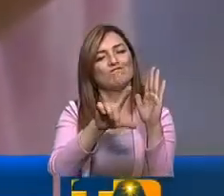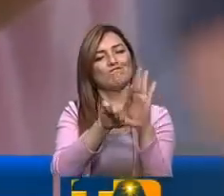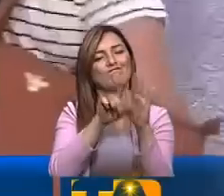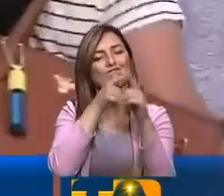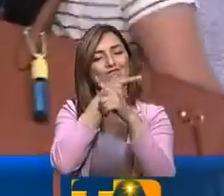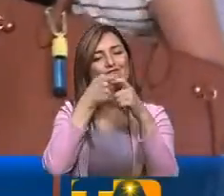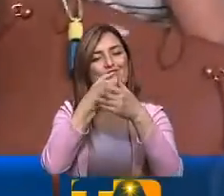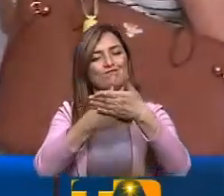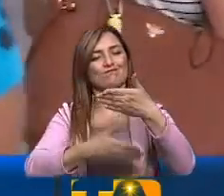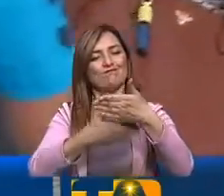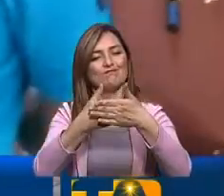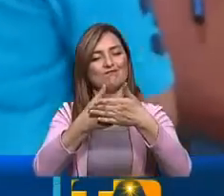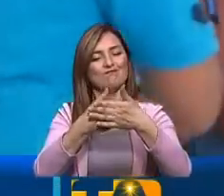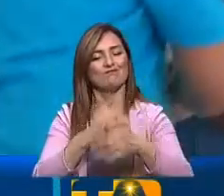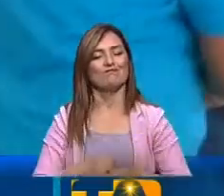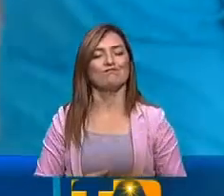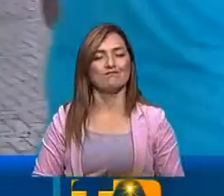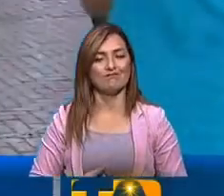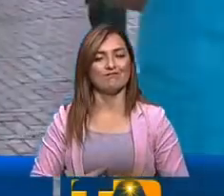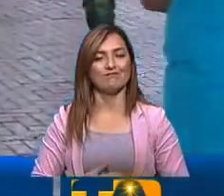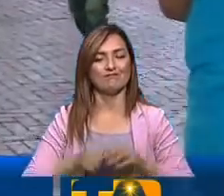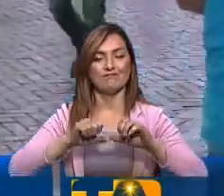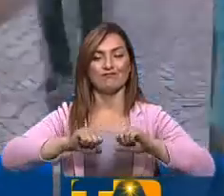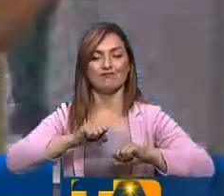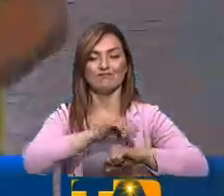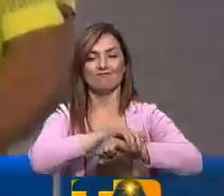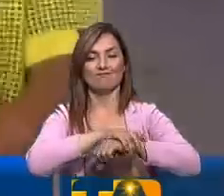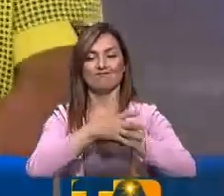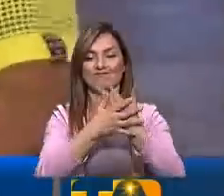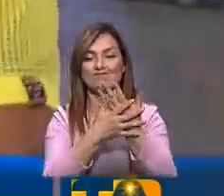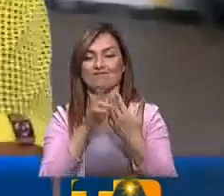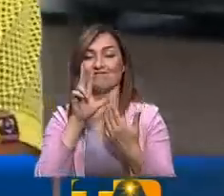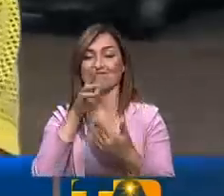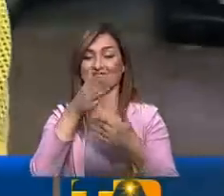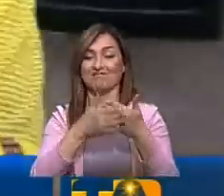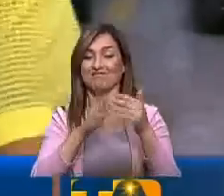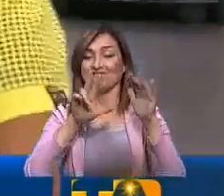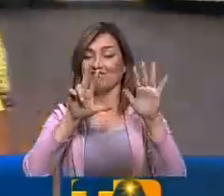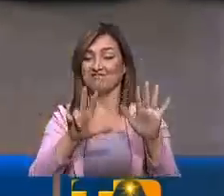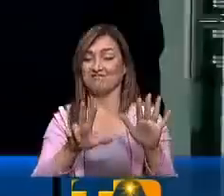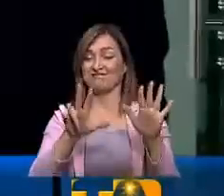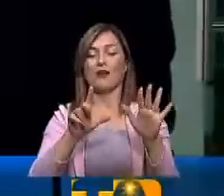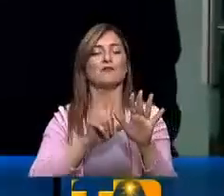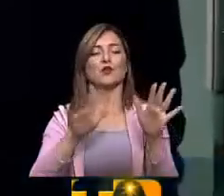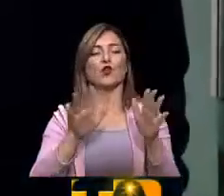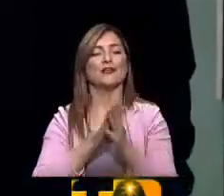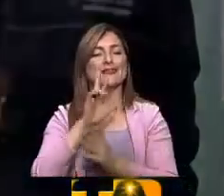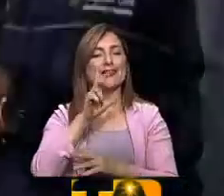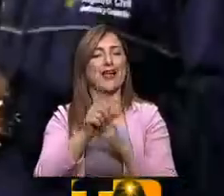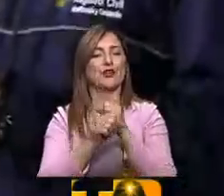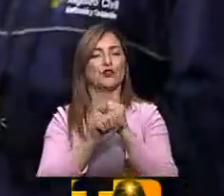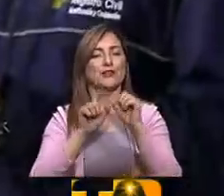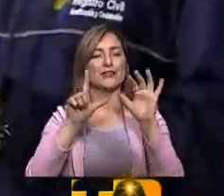falsificación y uso de documento falso y podría estar en prisión de 3 a 7 años tallara monroy 24